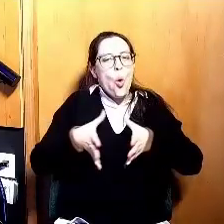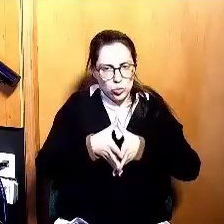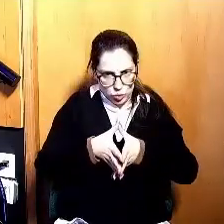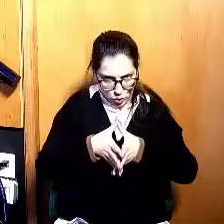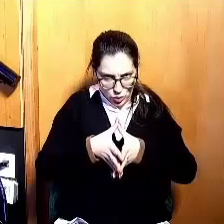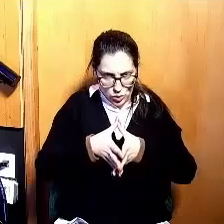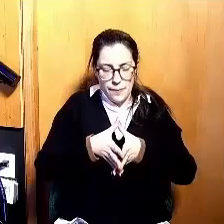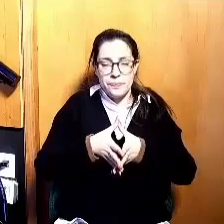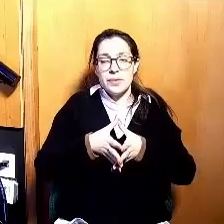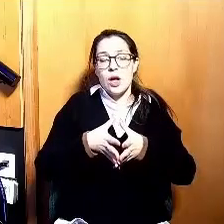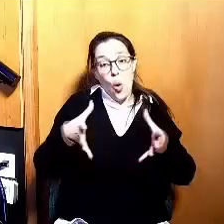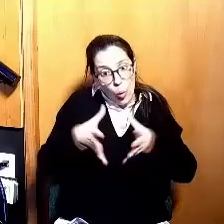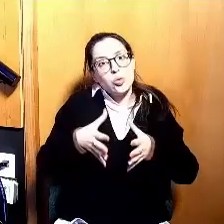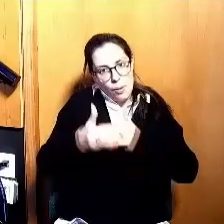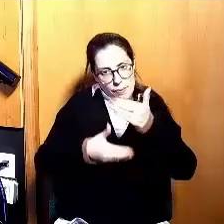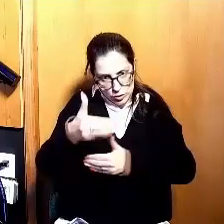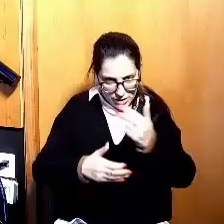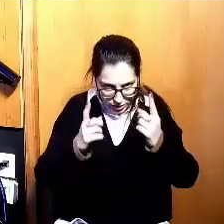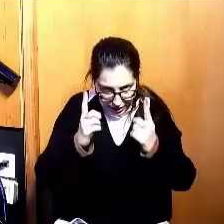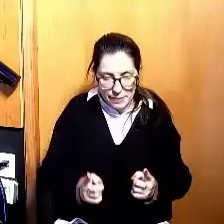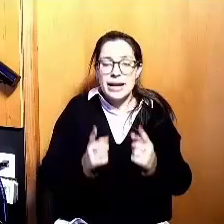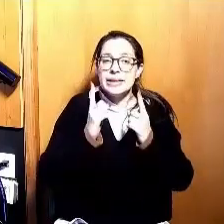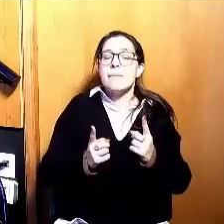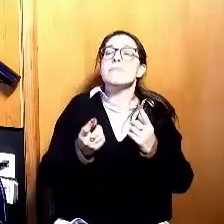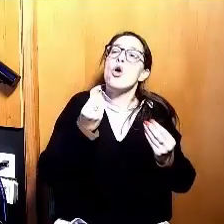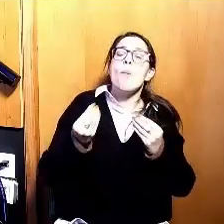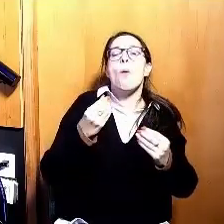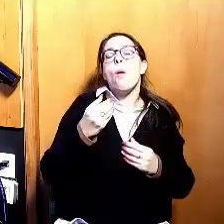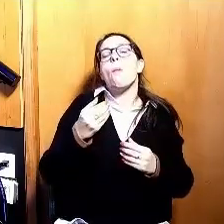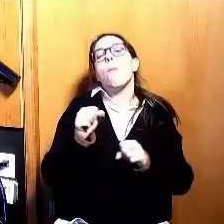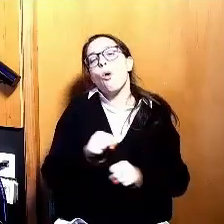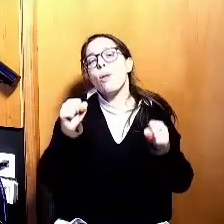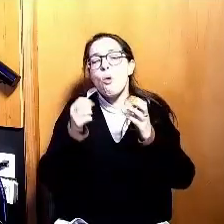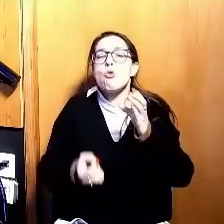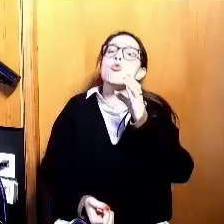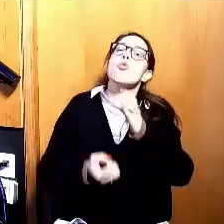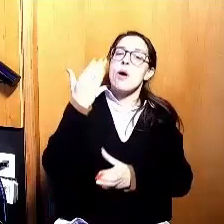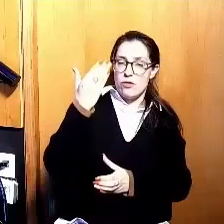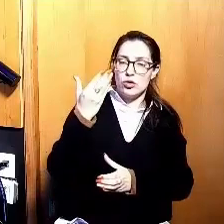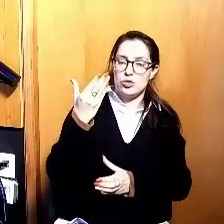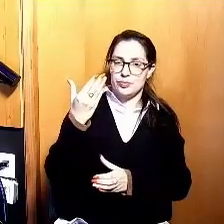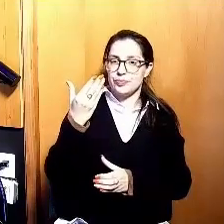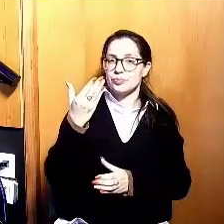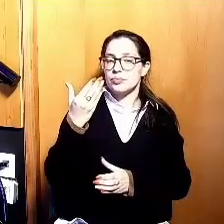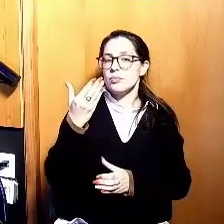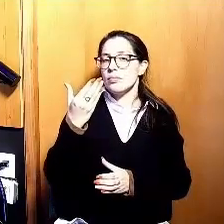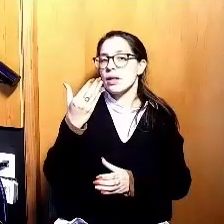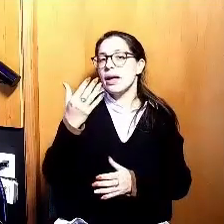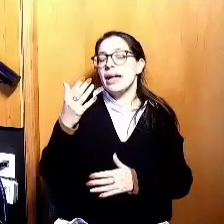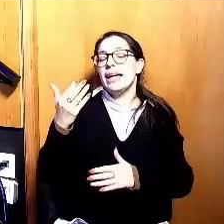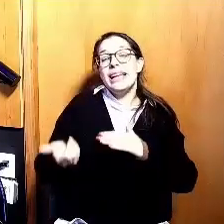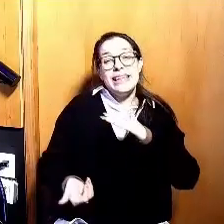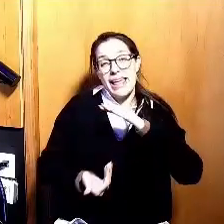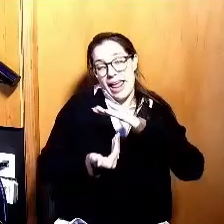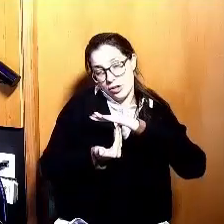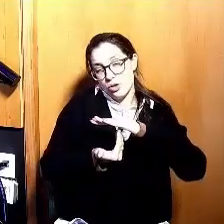Y también entender que cómo podemos construir nuevos liderazgos, que creo que esto es fundamental,